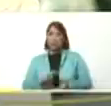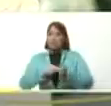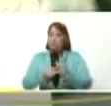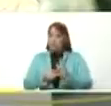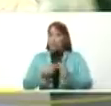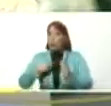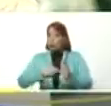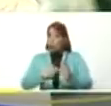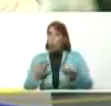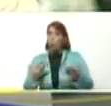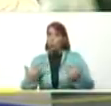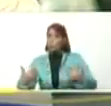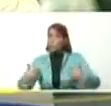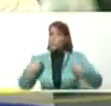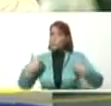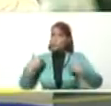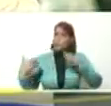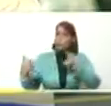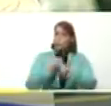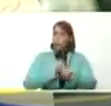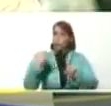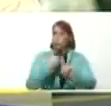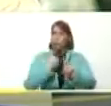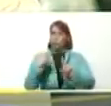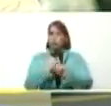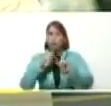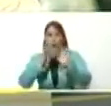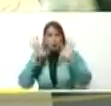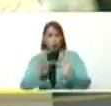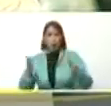nosotros venimos siendo afectados ya de manera